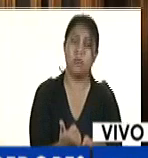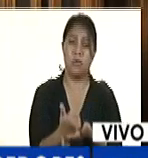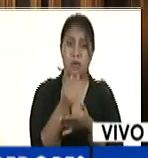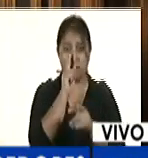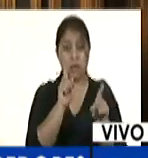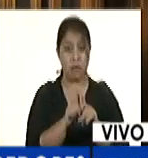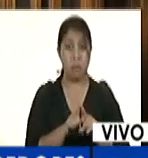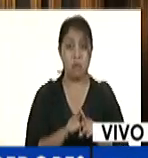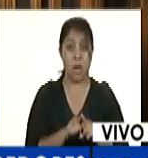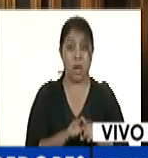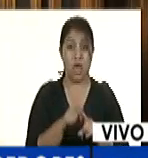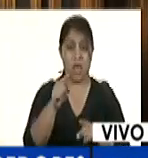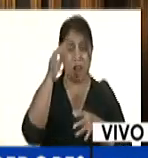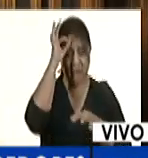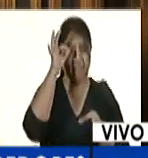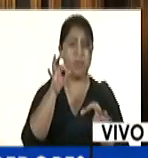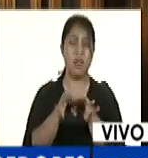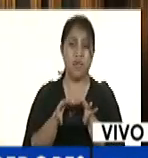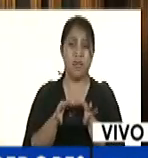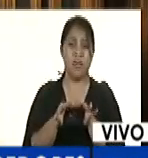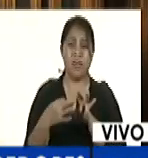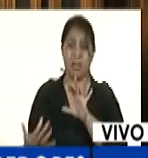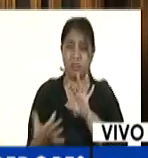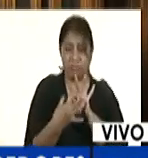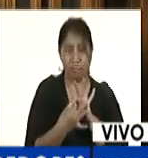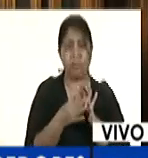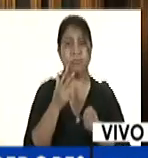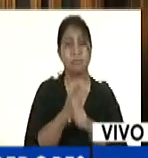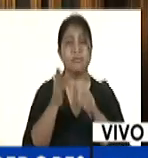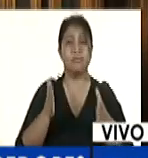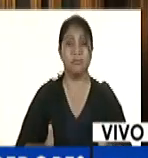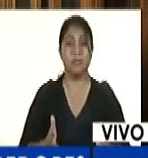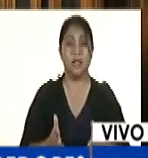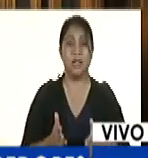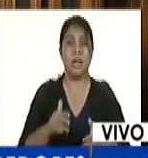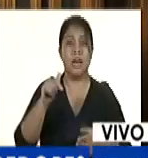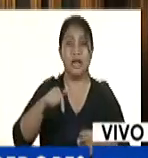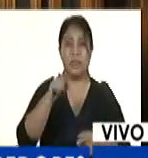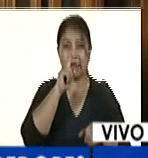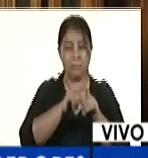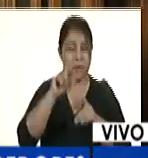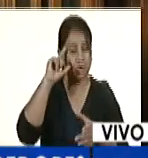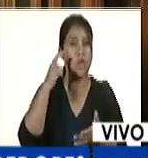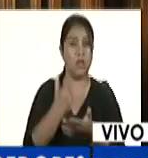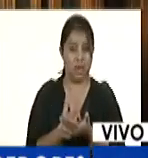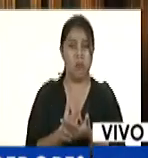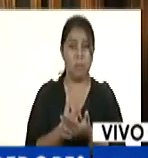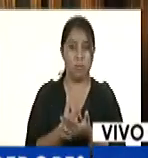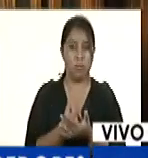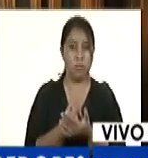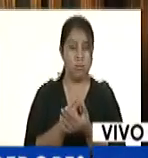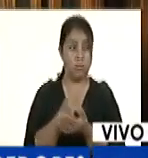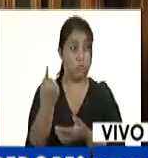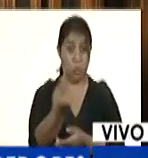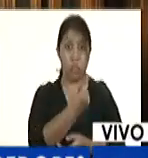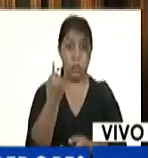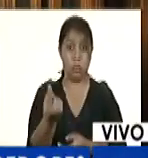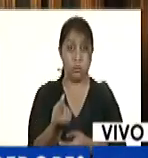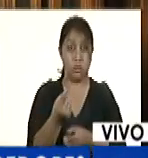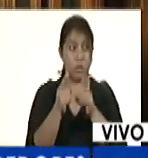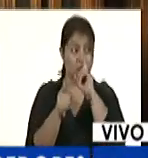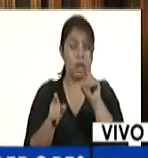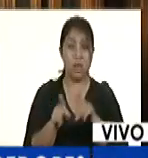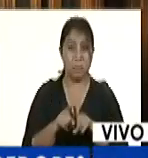fe que nos une a los guatemaltecos, en la cual creemos la inmensa mayoría y en la que estamos